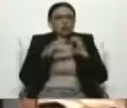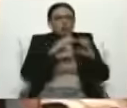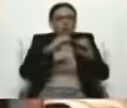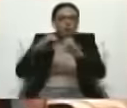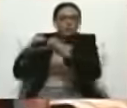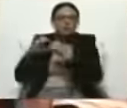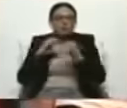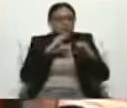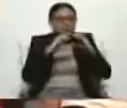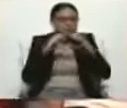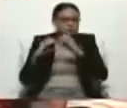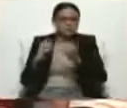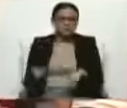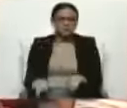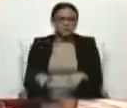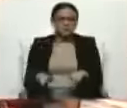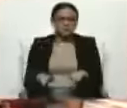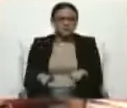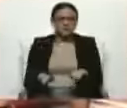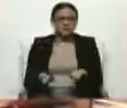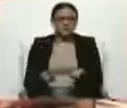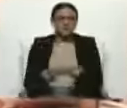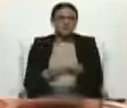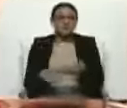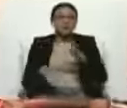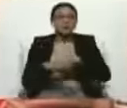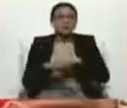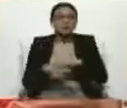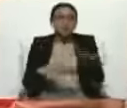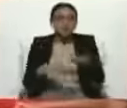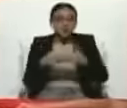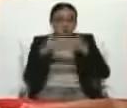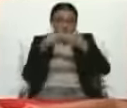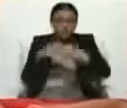no daría el imperialismo, porque el 28 de julio